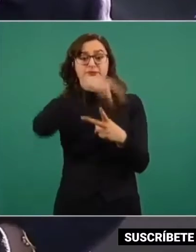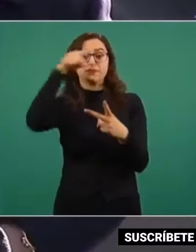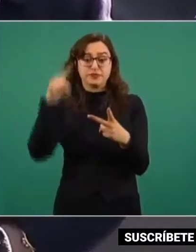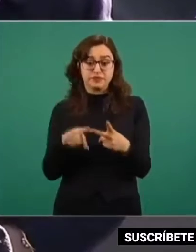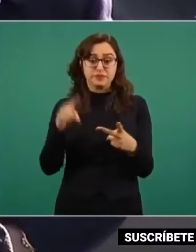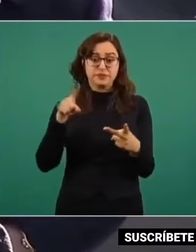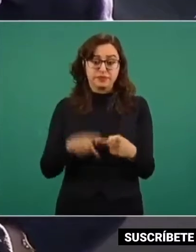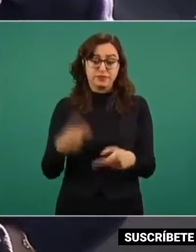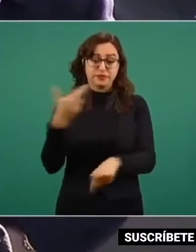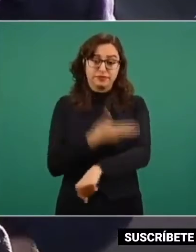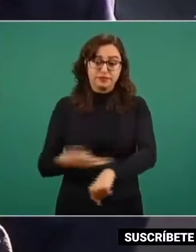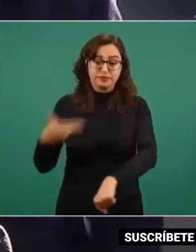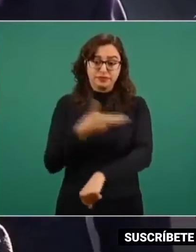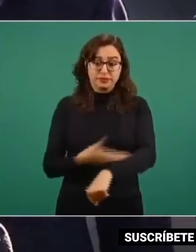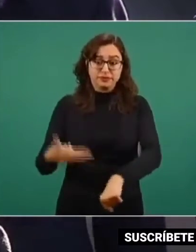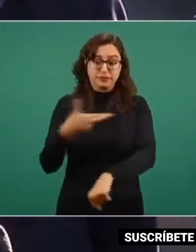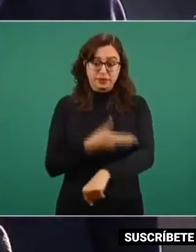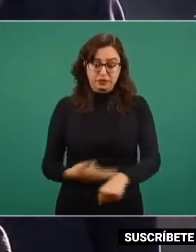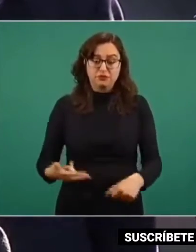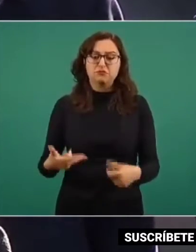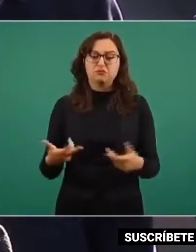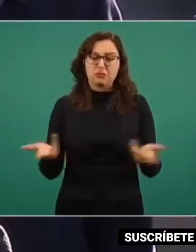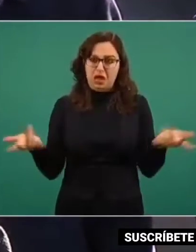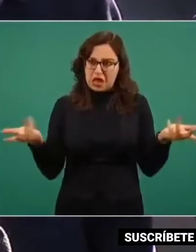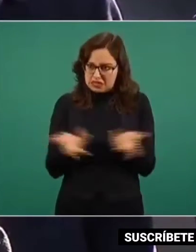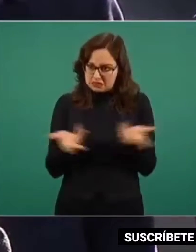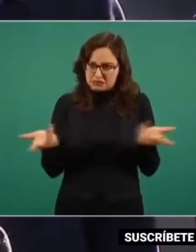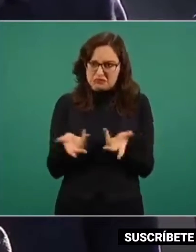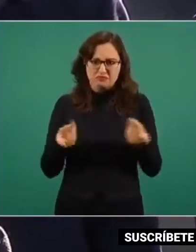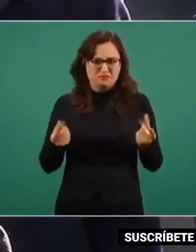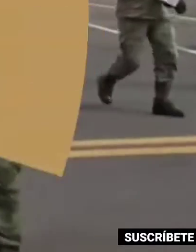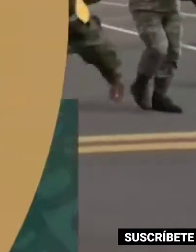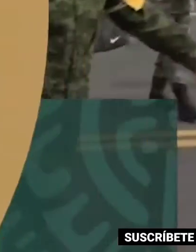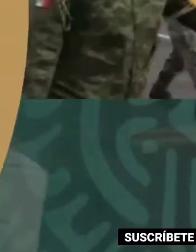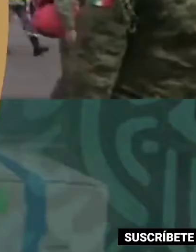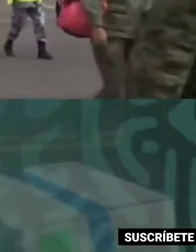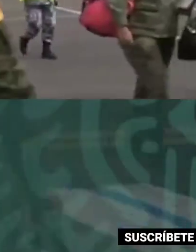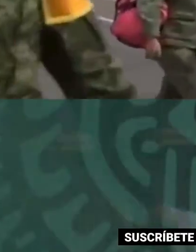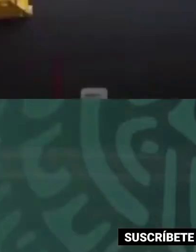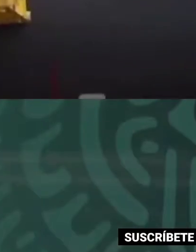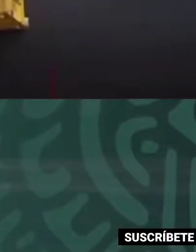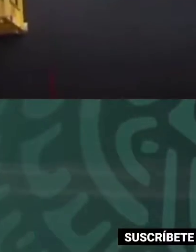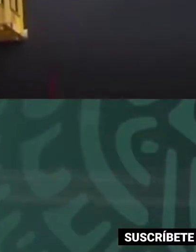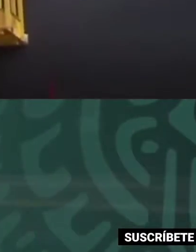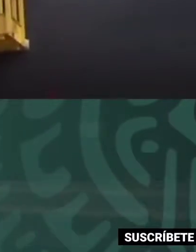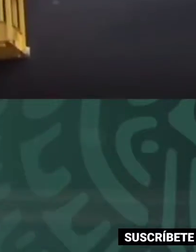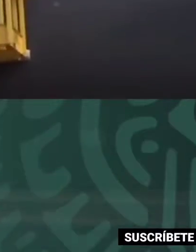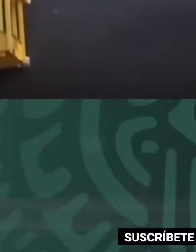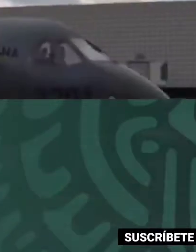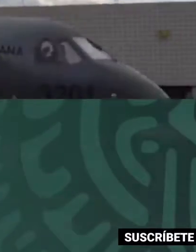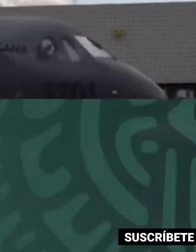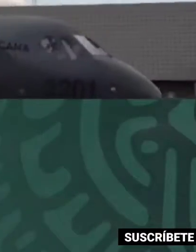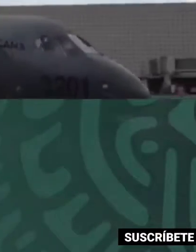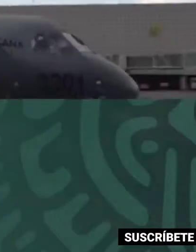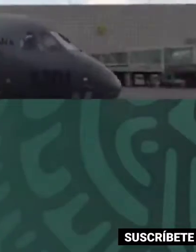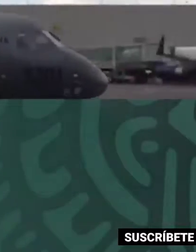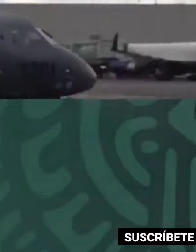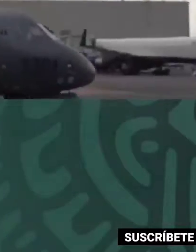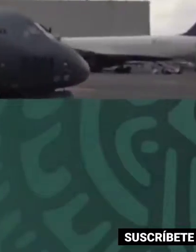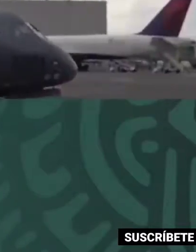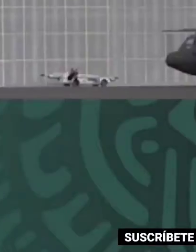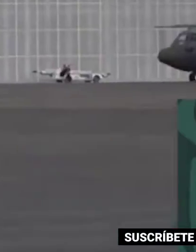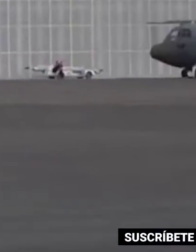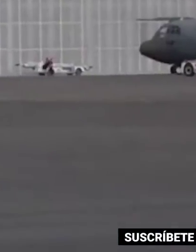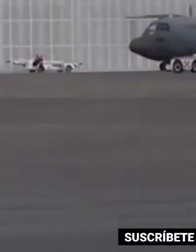mucho que decir y hacer por el pueblo de México. El secretario de la Defensa Nacional, Cresencio